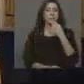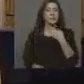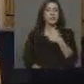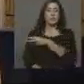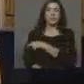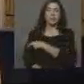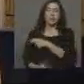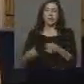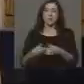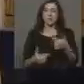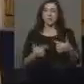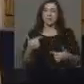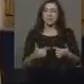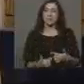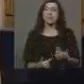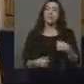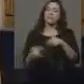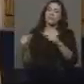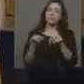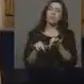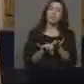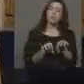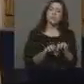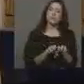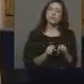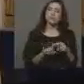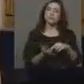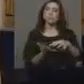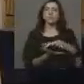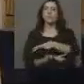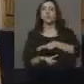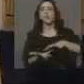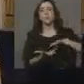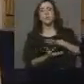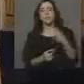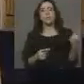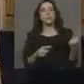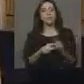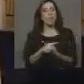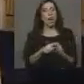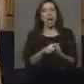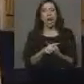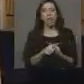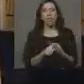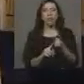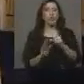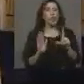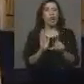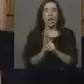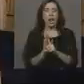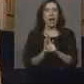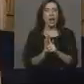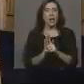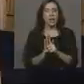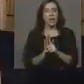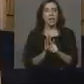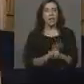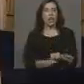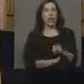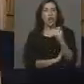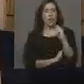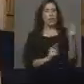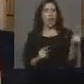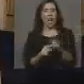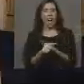nuestro jefe de bancada y concordamos de la irregularidad, abuso y eventual ilegalidad de este cobro